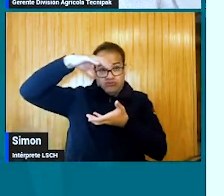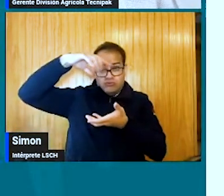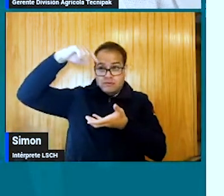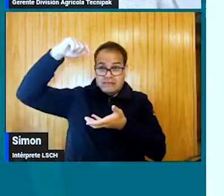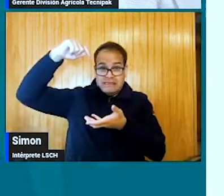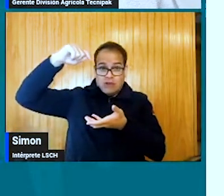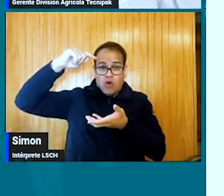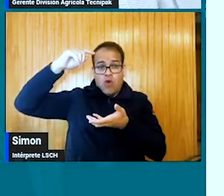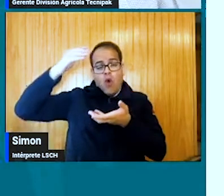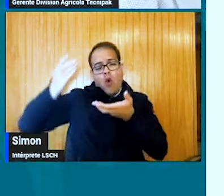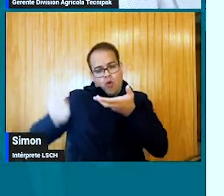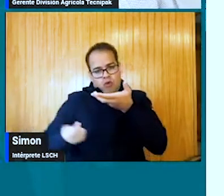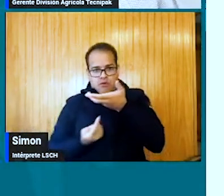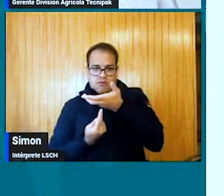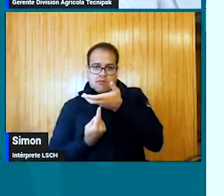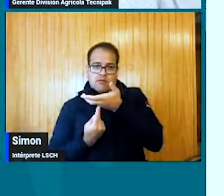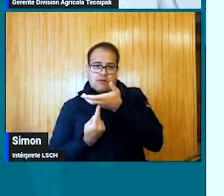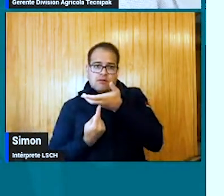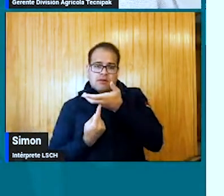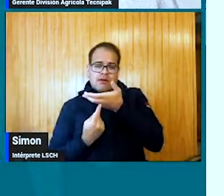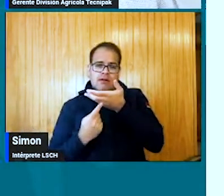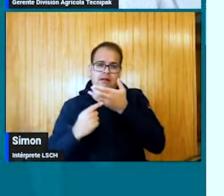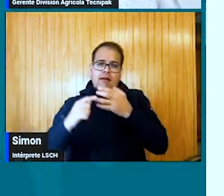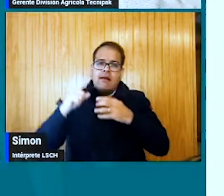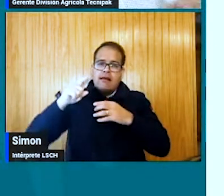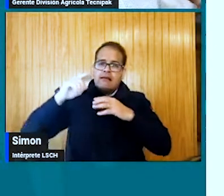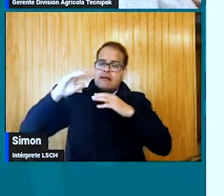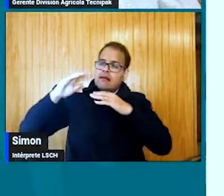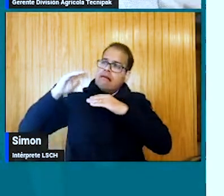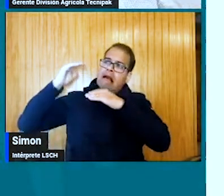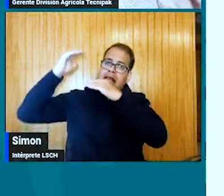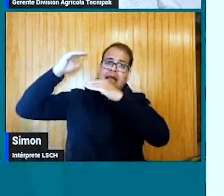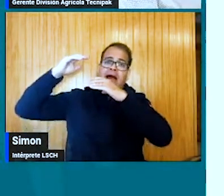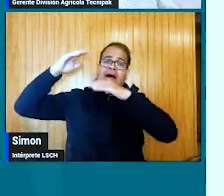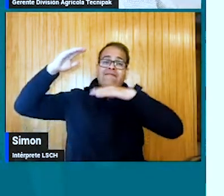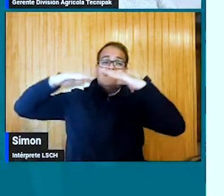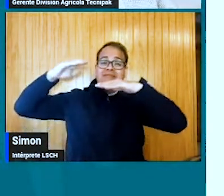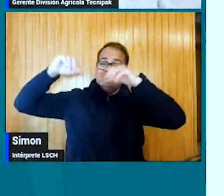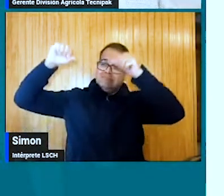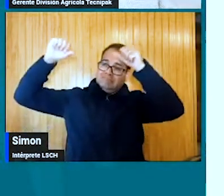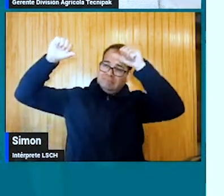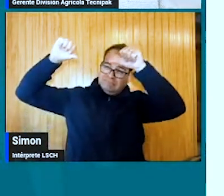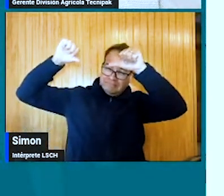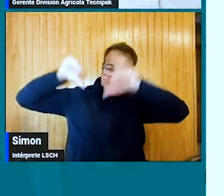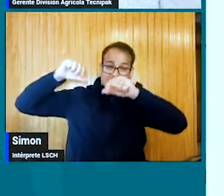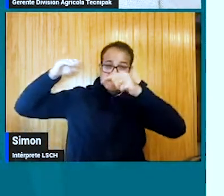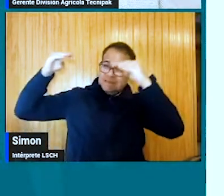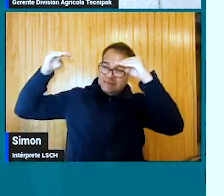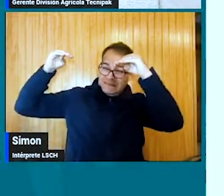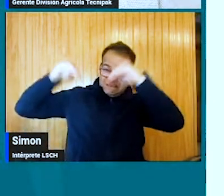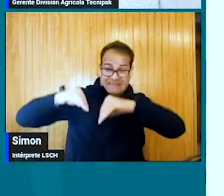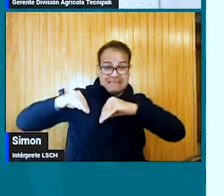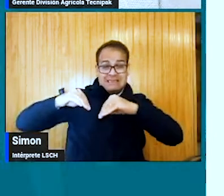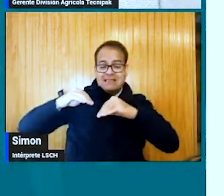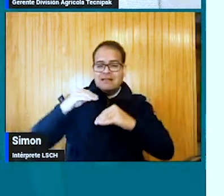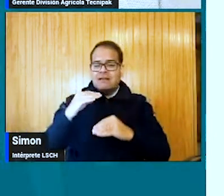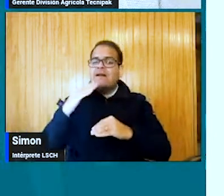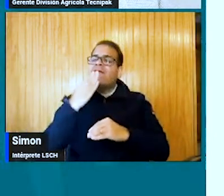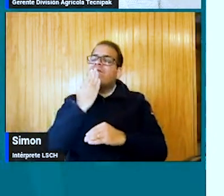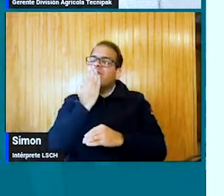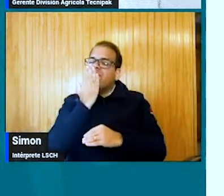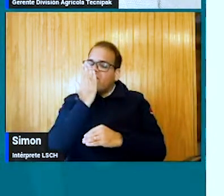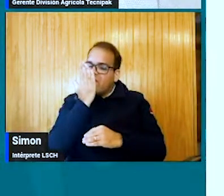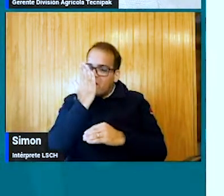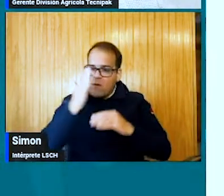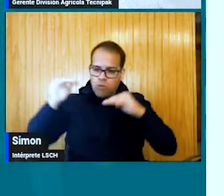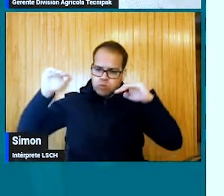las alturas, y por cambios de presión van cayendo en las laderas. Estas